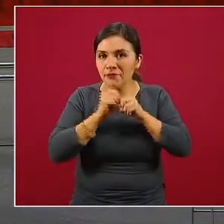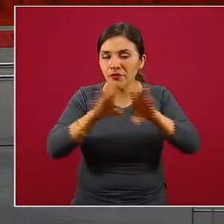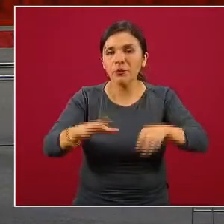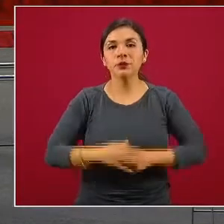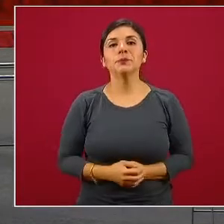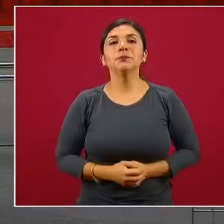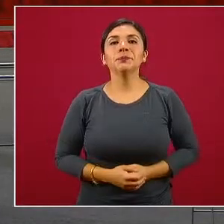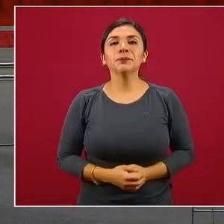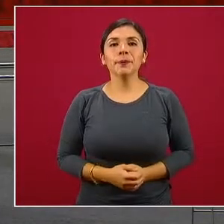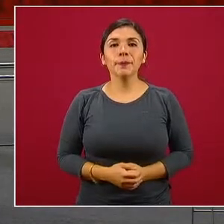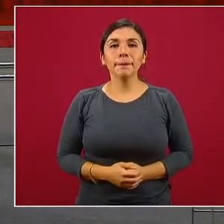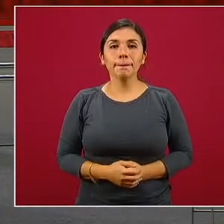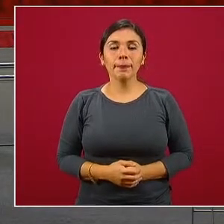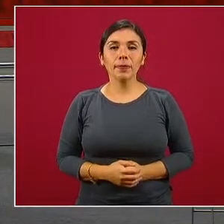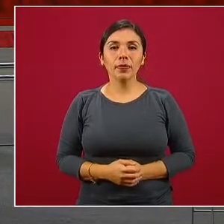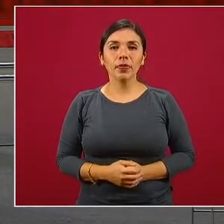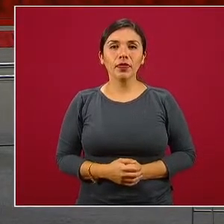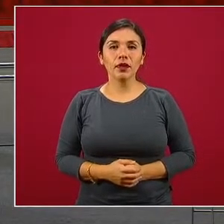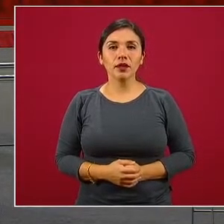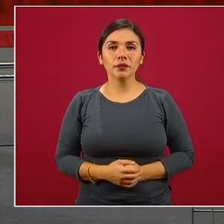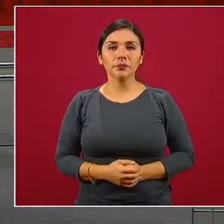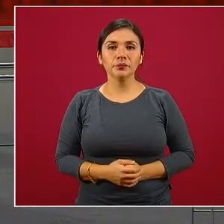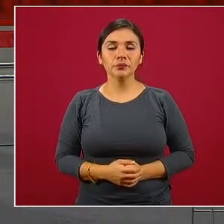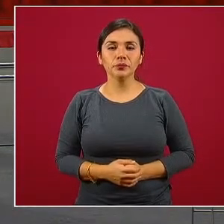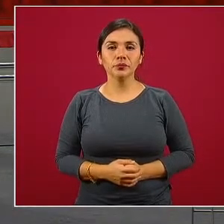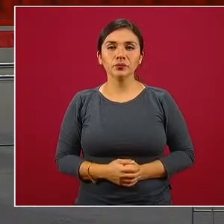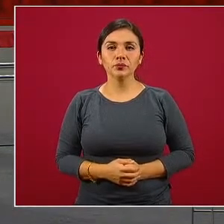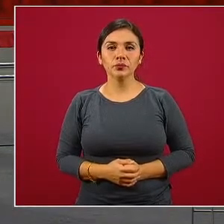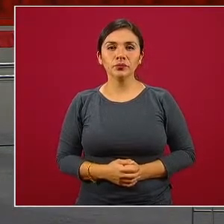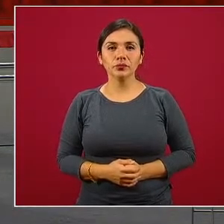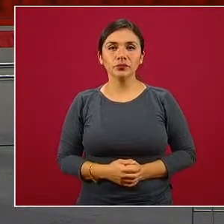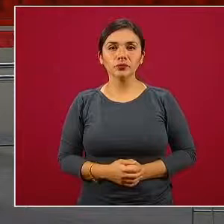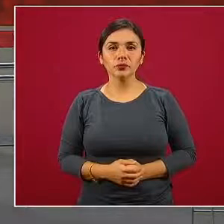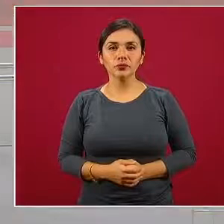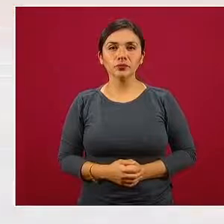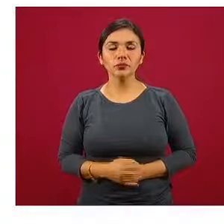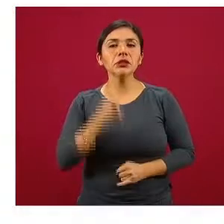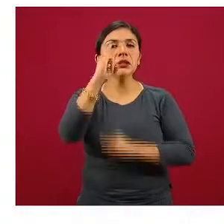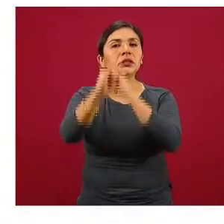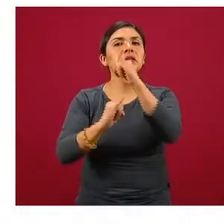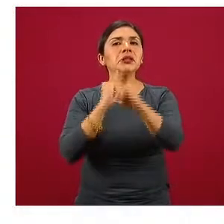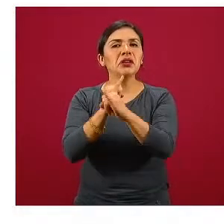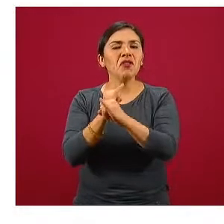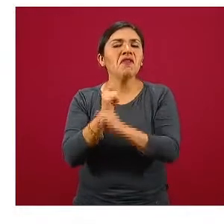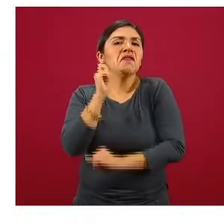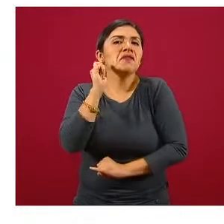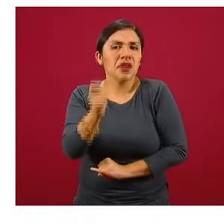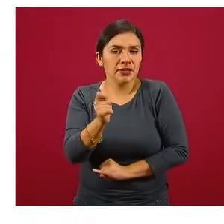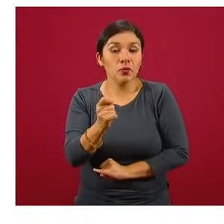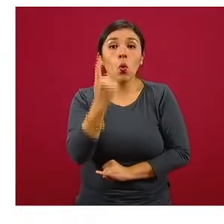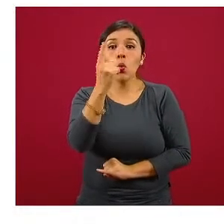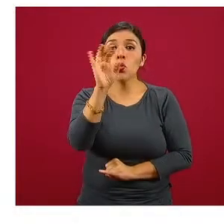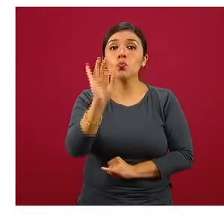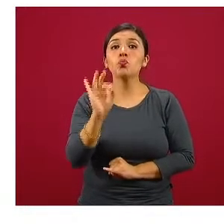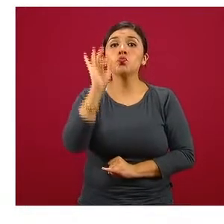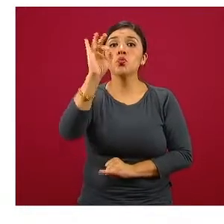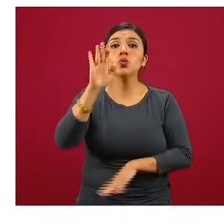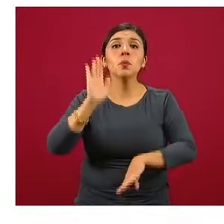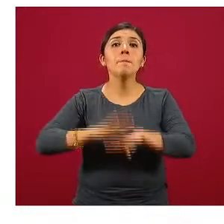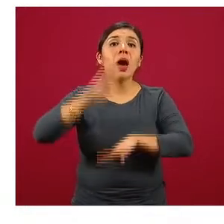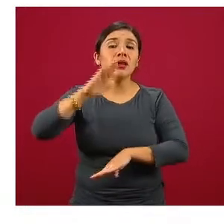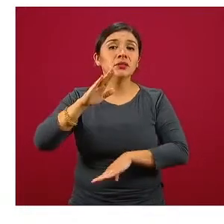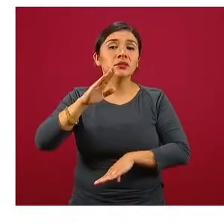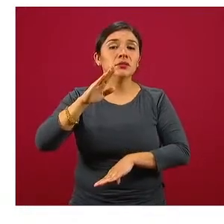La siguiente diapositiva, por favor. Vemos rápidamente el panorama internacional. 1 punto porcentual más se